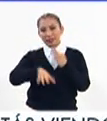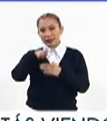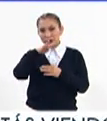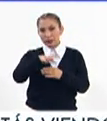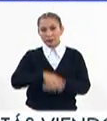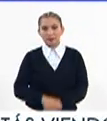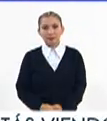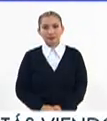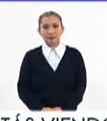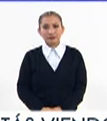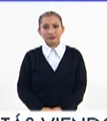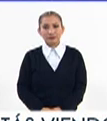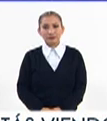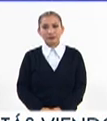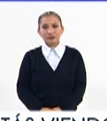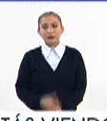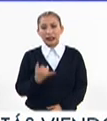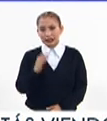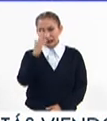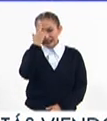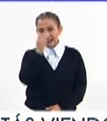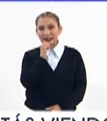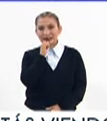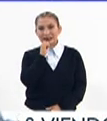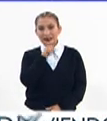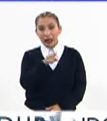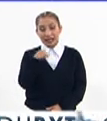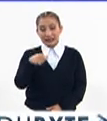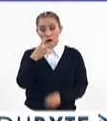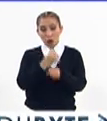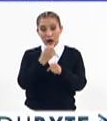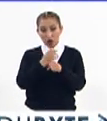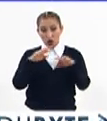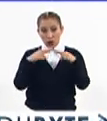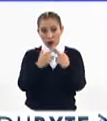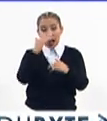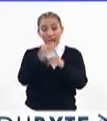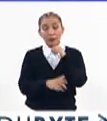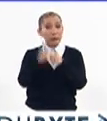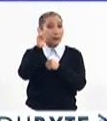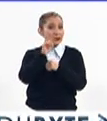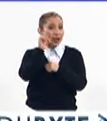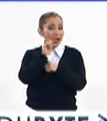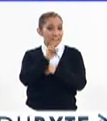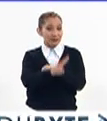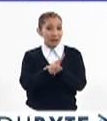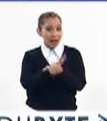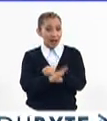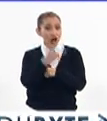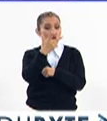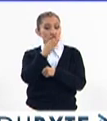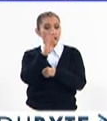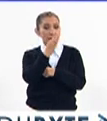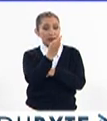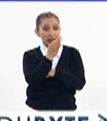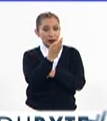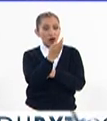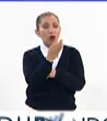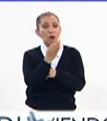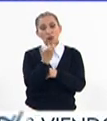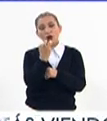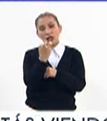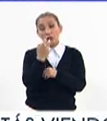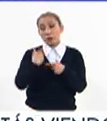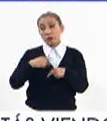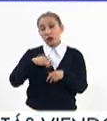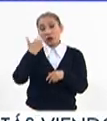2019. Y recordar que este cuarto encuentro finaliza el día de mañana, viernes 8 de febrero, por lo